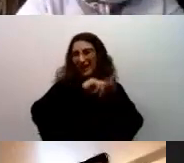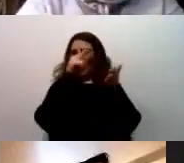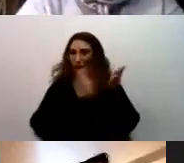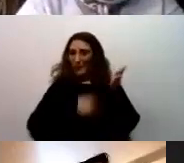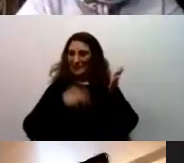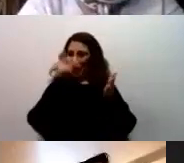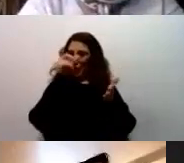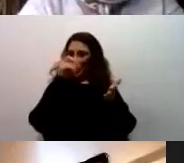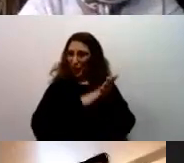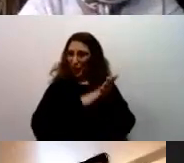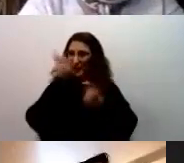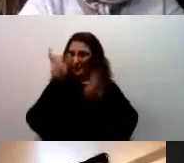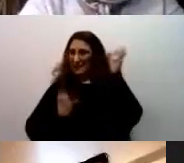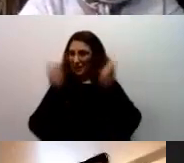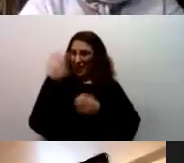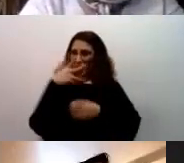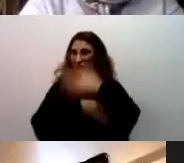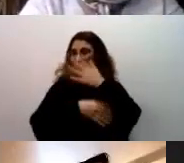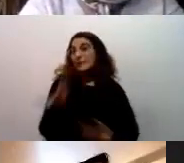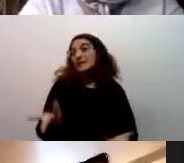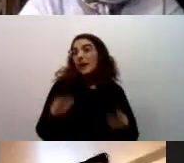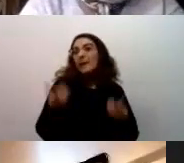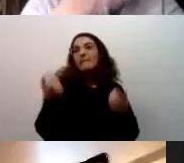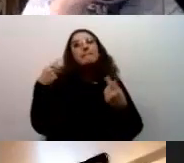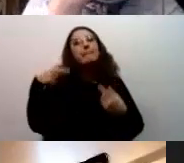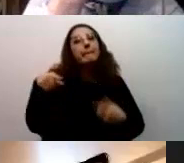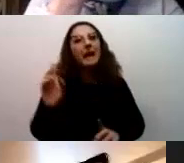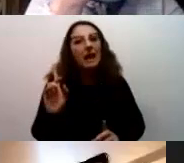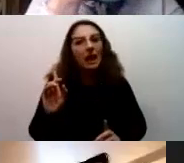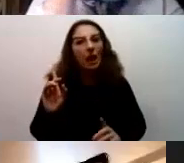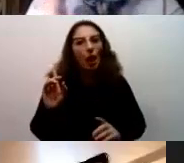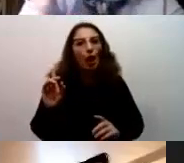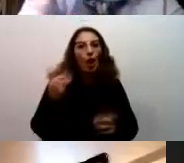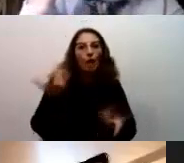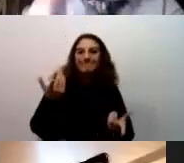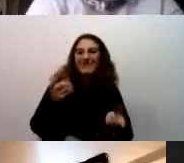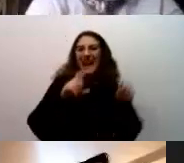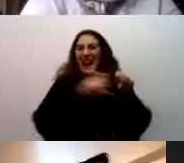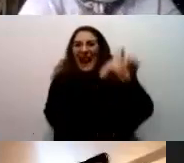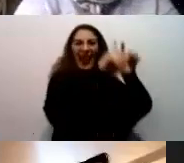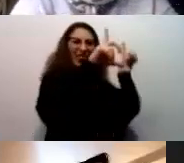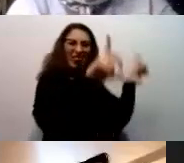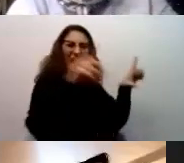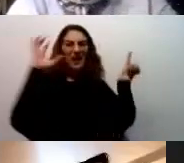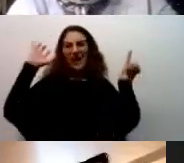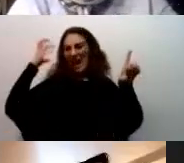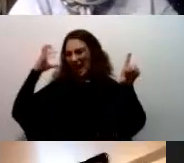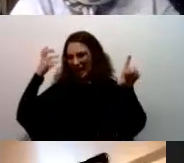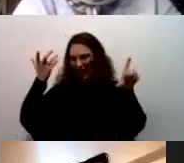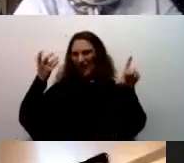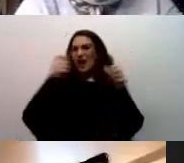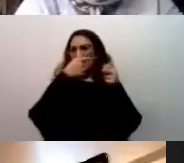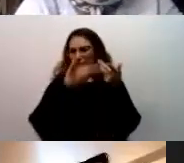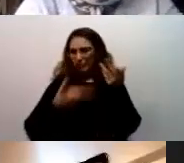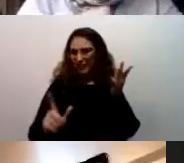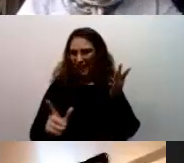por ejemplo, que en los medios de comunicación se hable de personas con discapacidad. Se las menciona como el